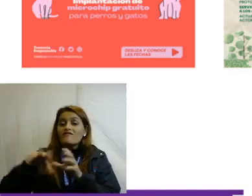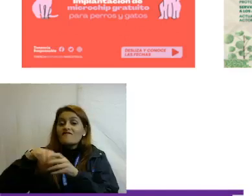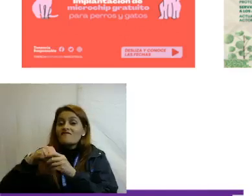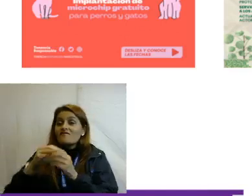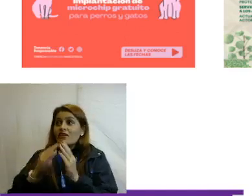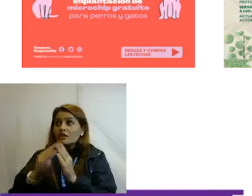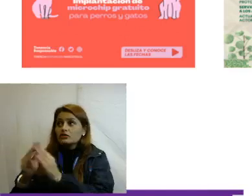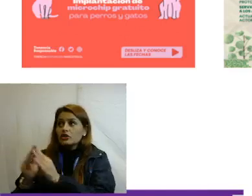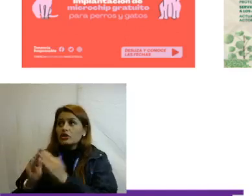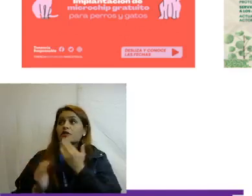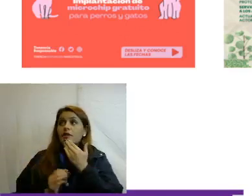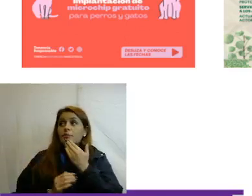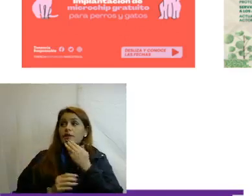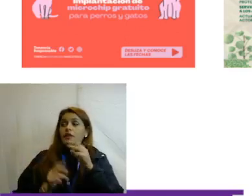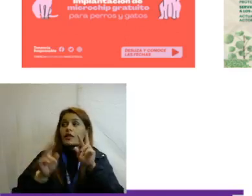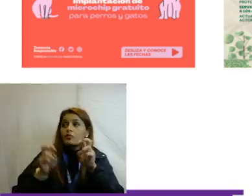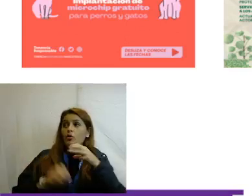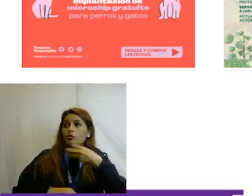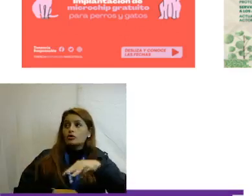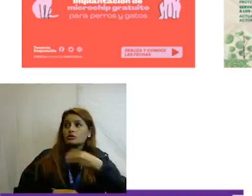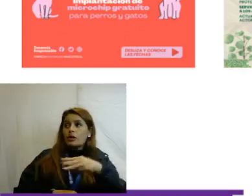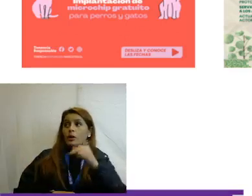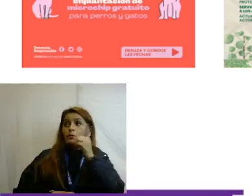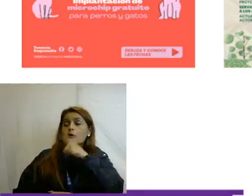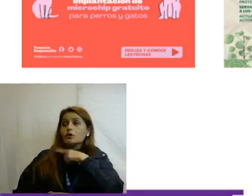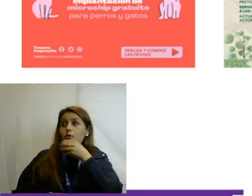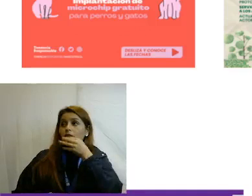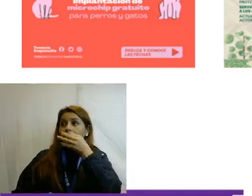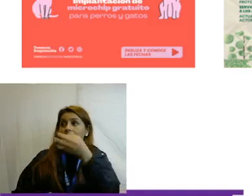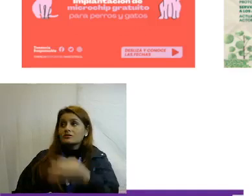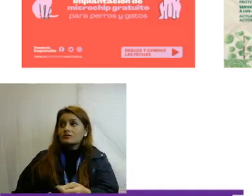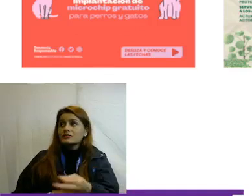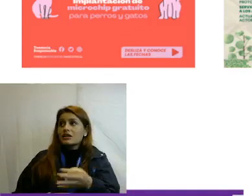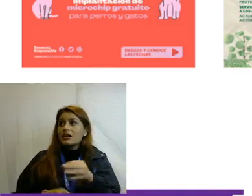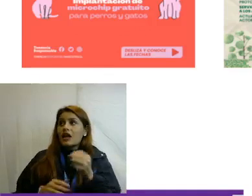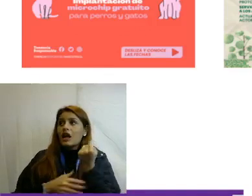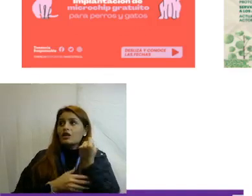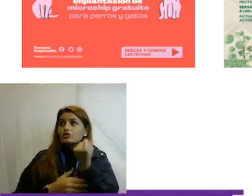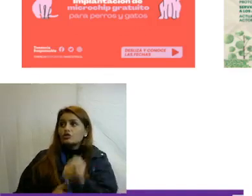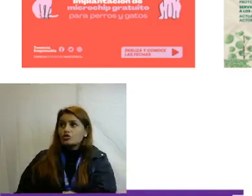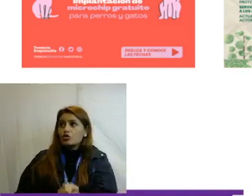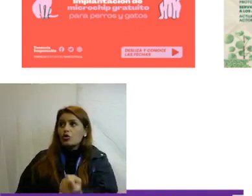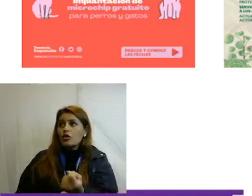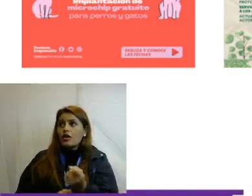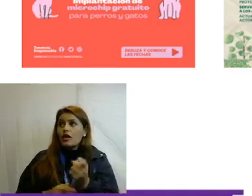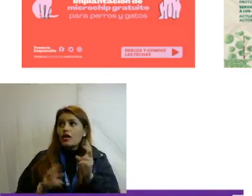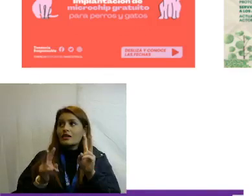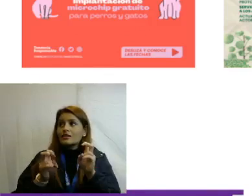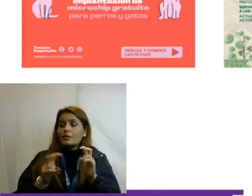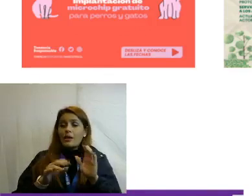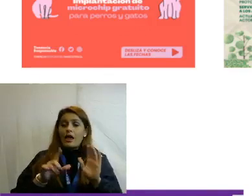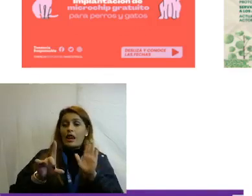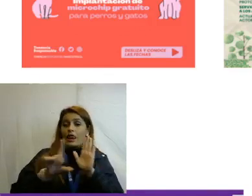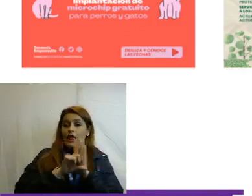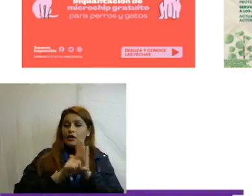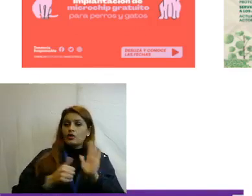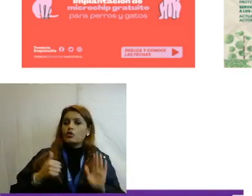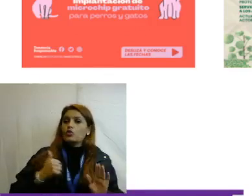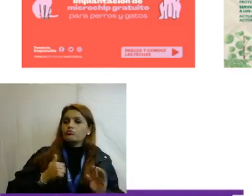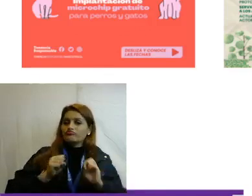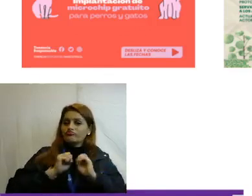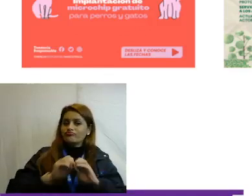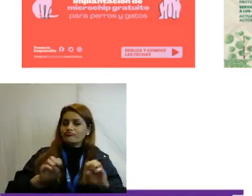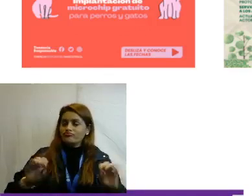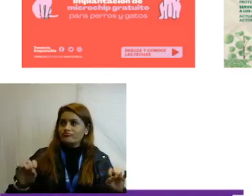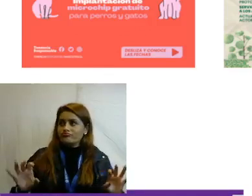también a funcionarios municipales. Y por último, mencionar el apoyo que prestamos en la fiscalización de la ordenanza y de la ley vigente en tenencia responsable